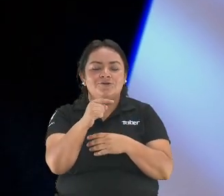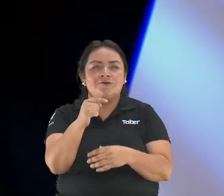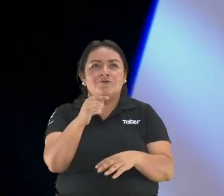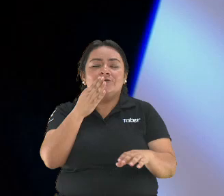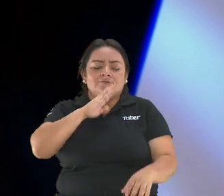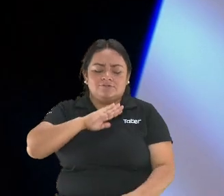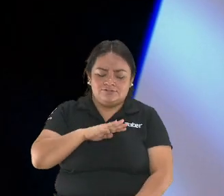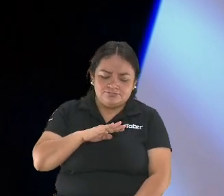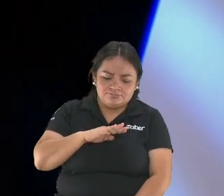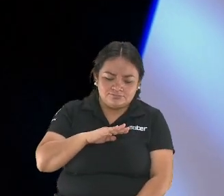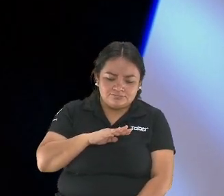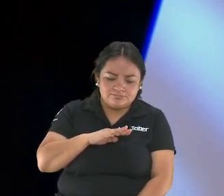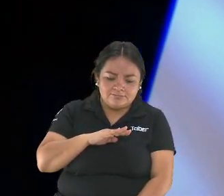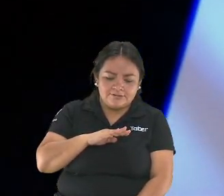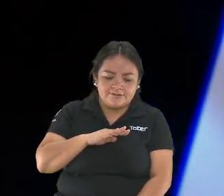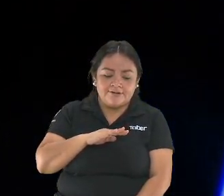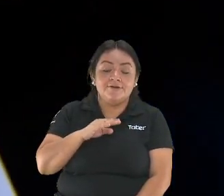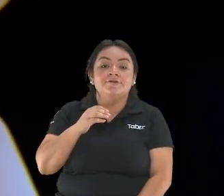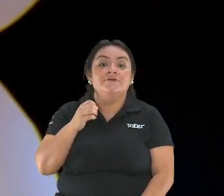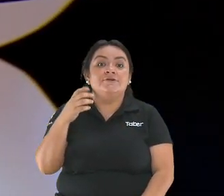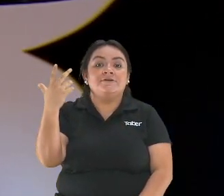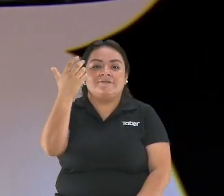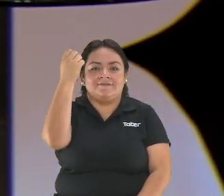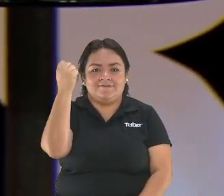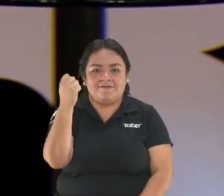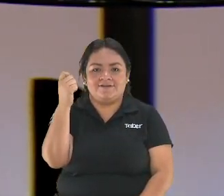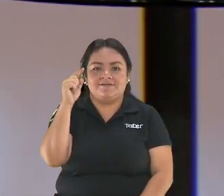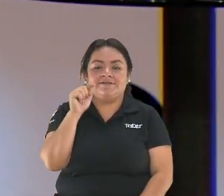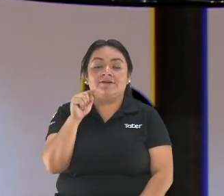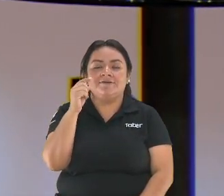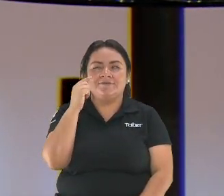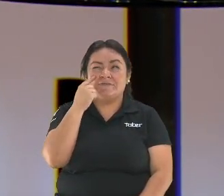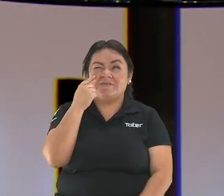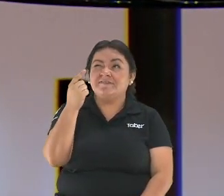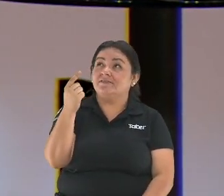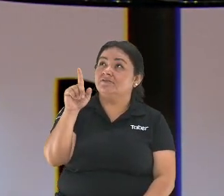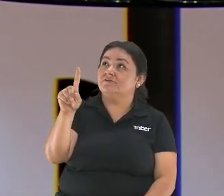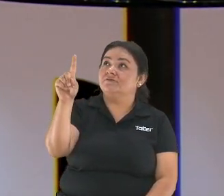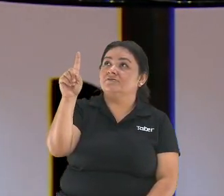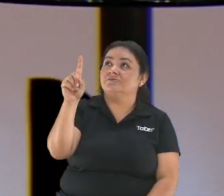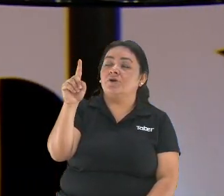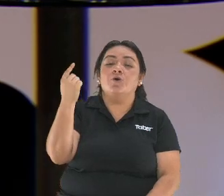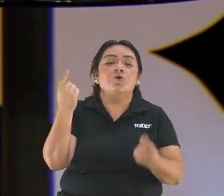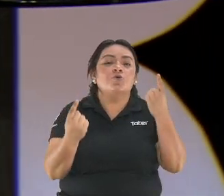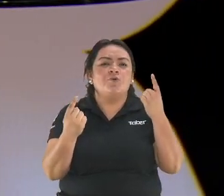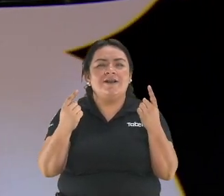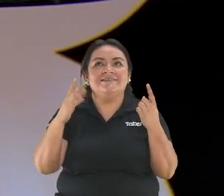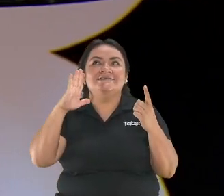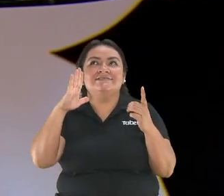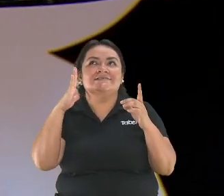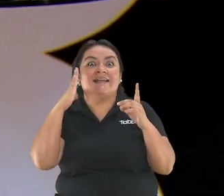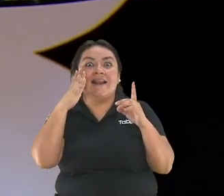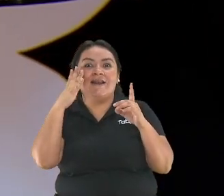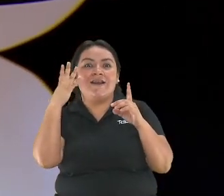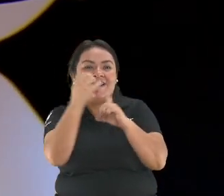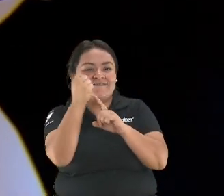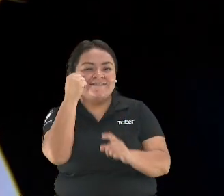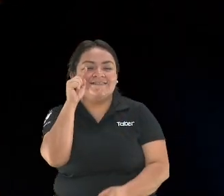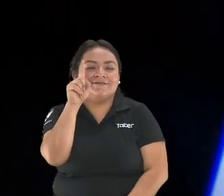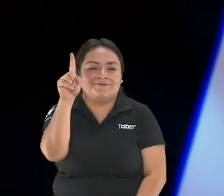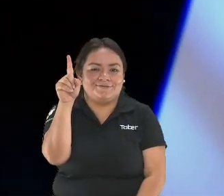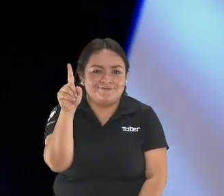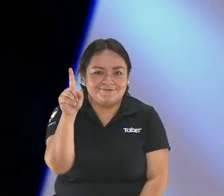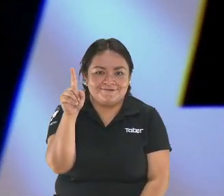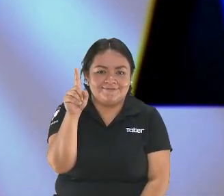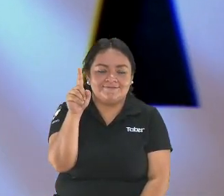desánimo lo vas a superar si lo ves bajo la óptica de dios y cuál es la óptica de dios